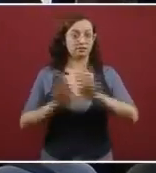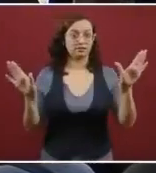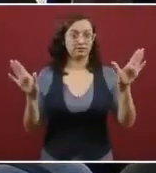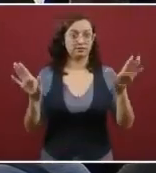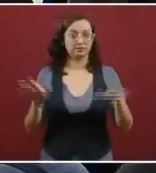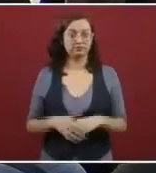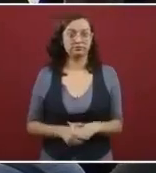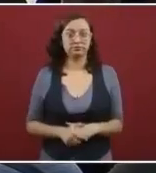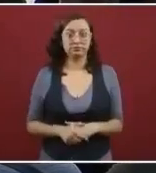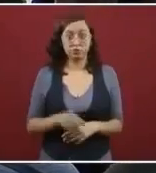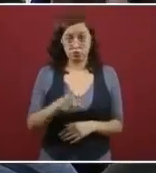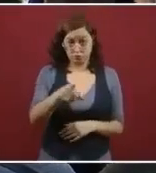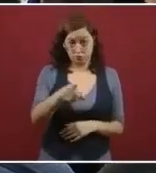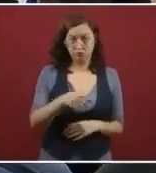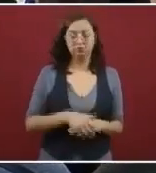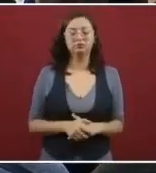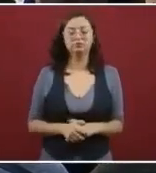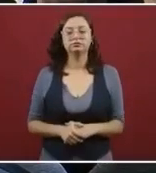Sí, tú.